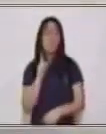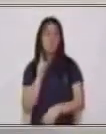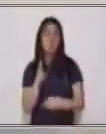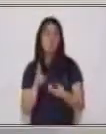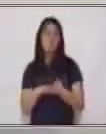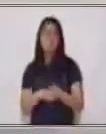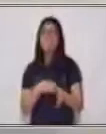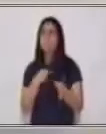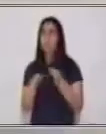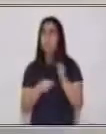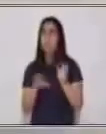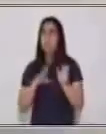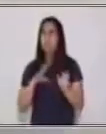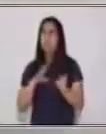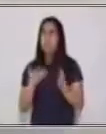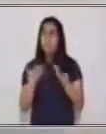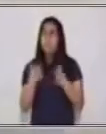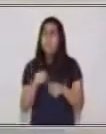es